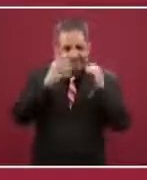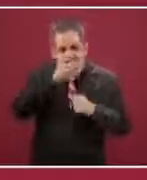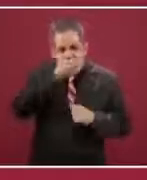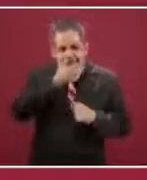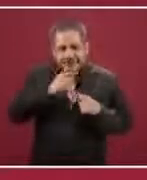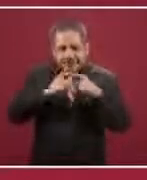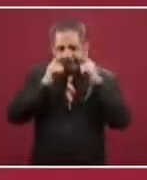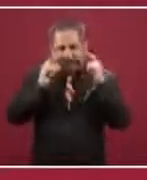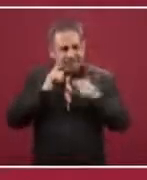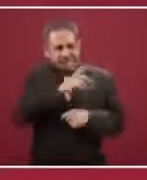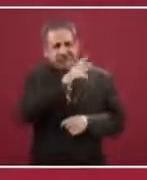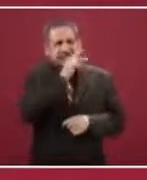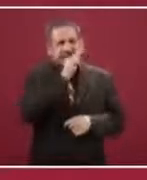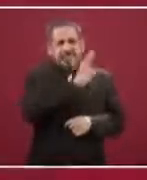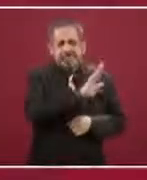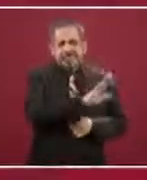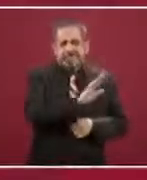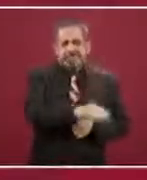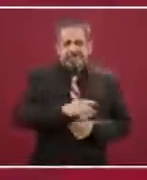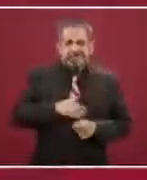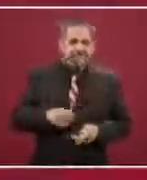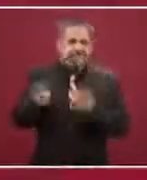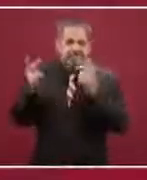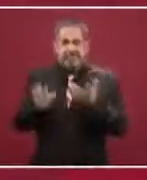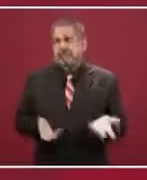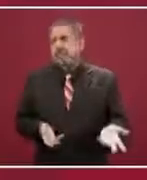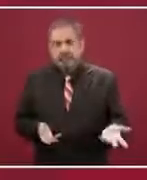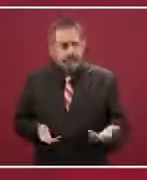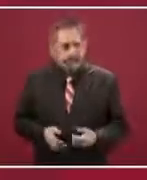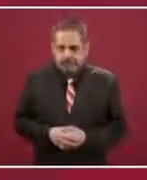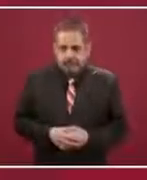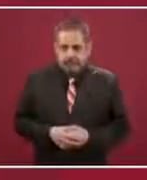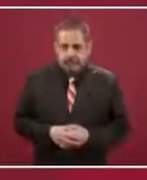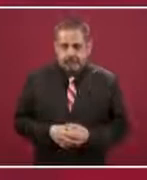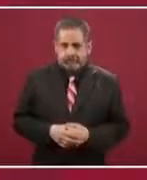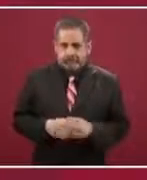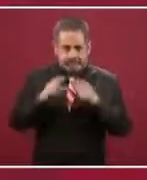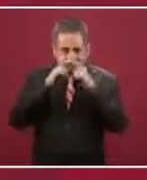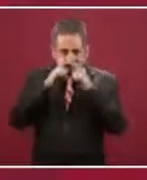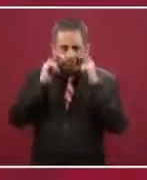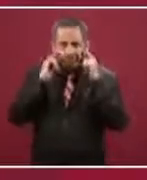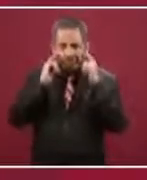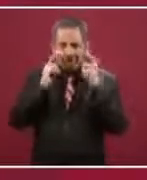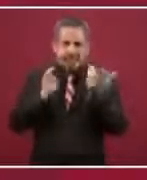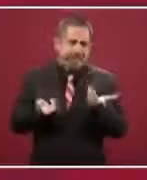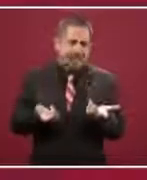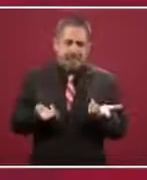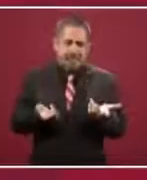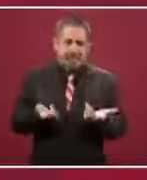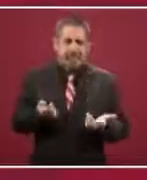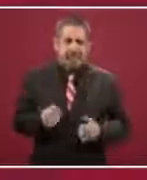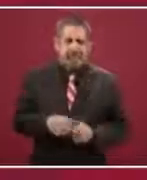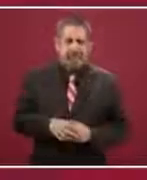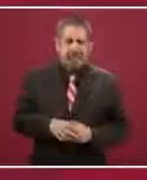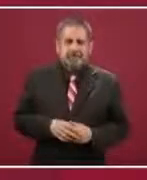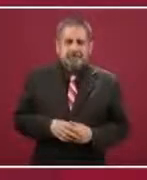las máscaras que, dicho sea de paso, sí, las cubrebocas,